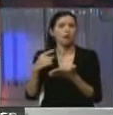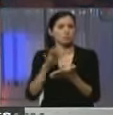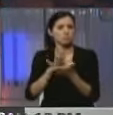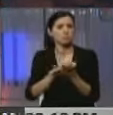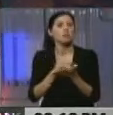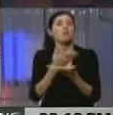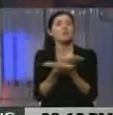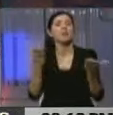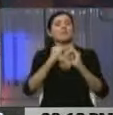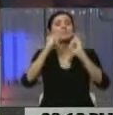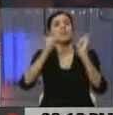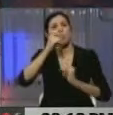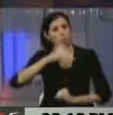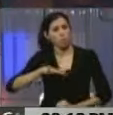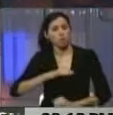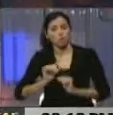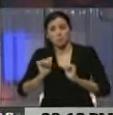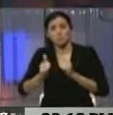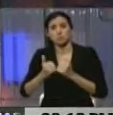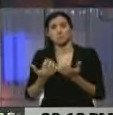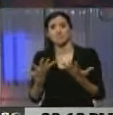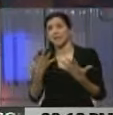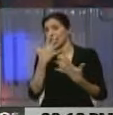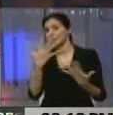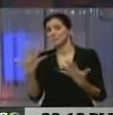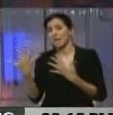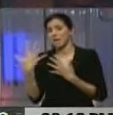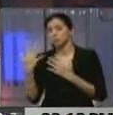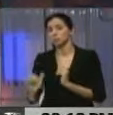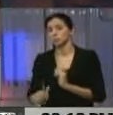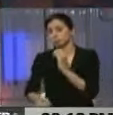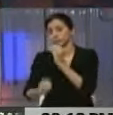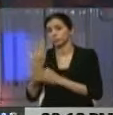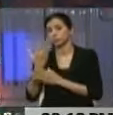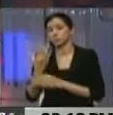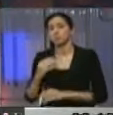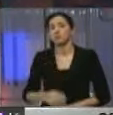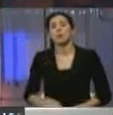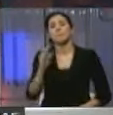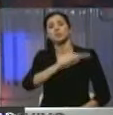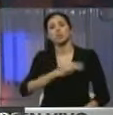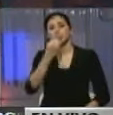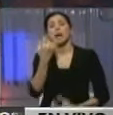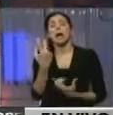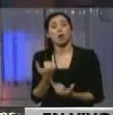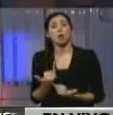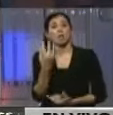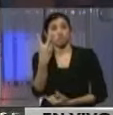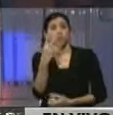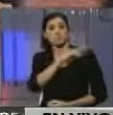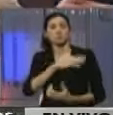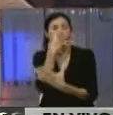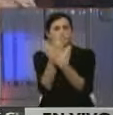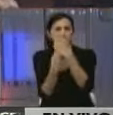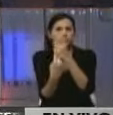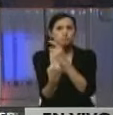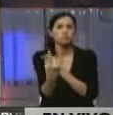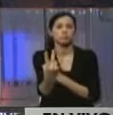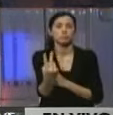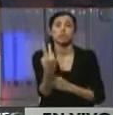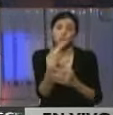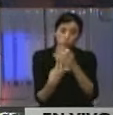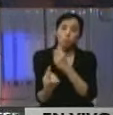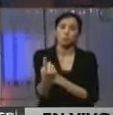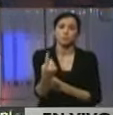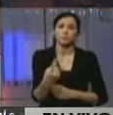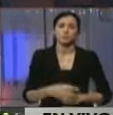nuestro pueblo desde su creación hace 10 años o un poco más. Eso es un elemento muy importante que estábamos conversando